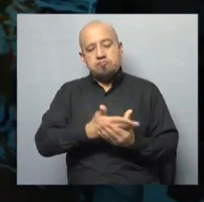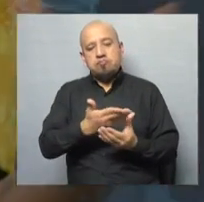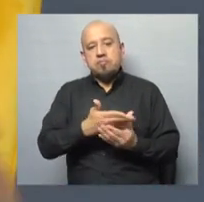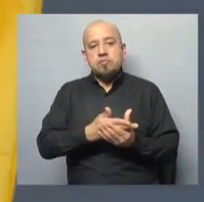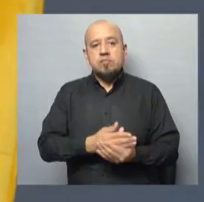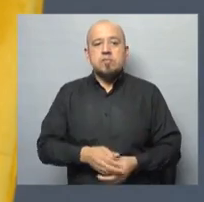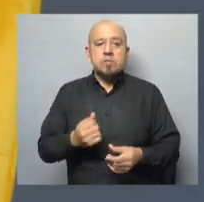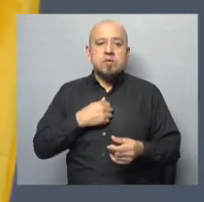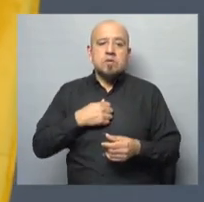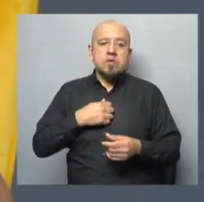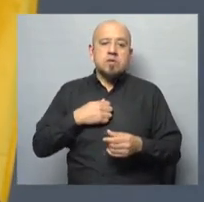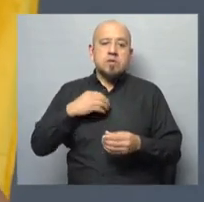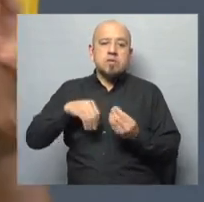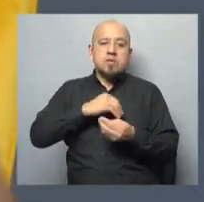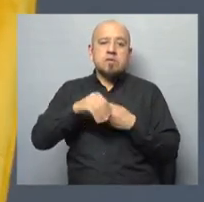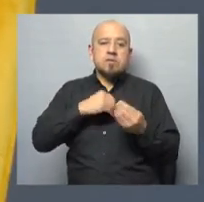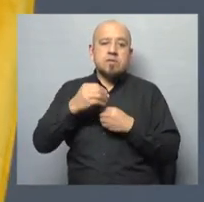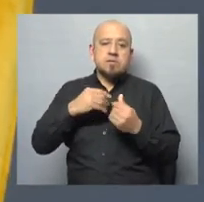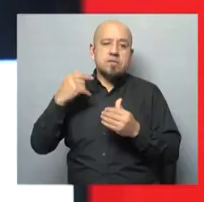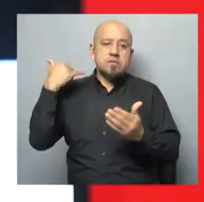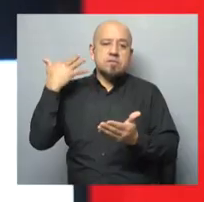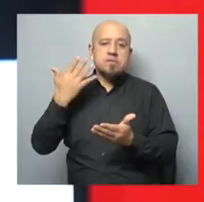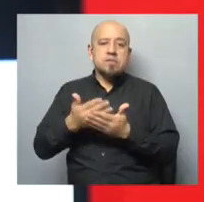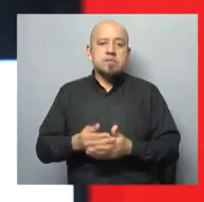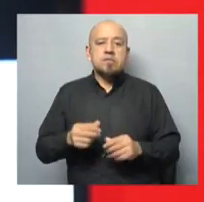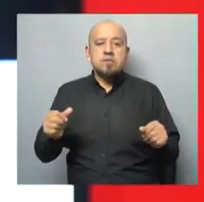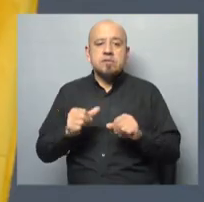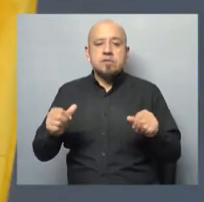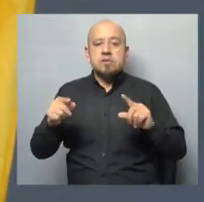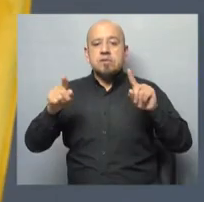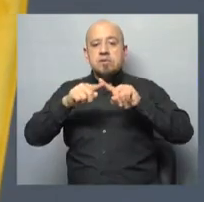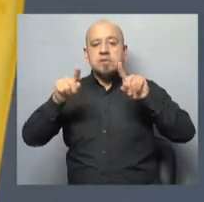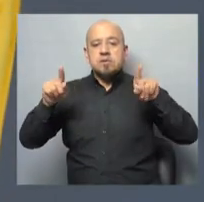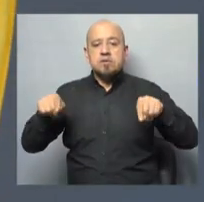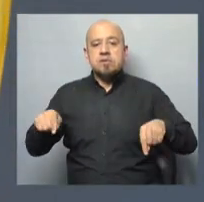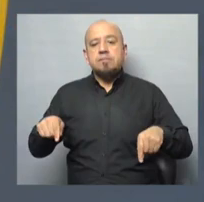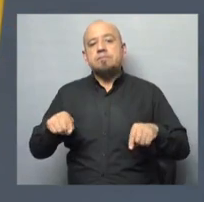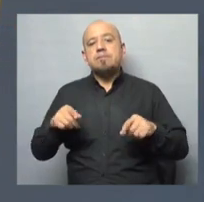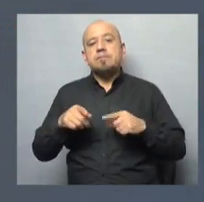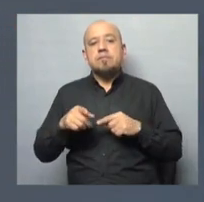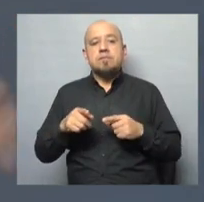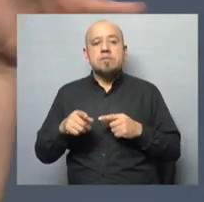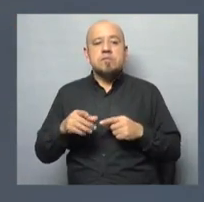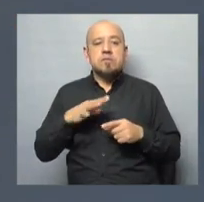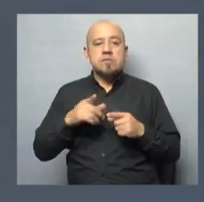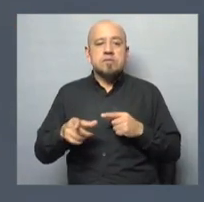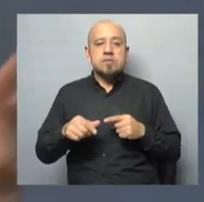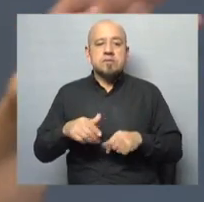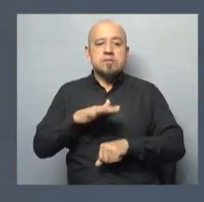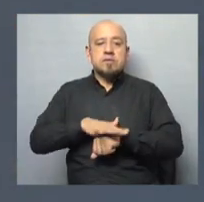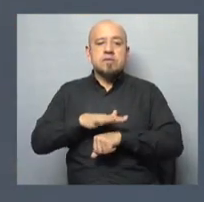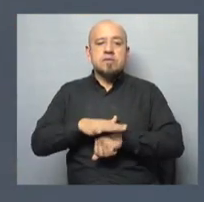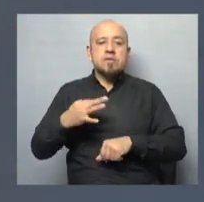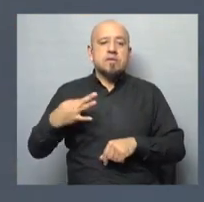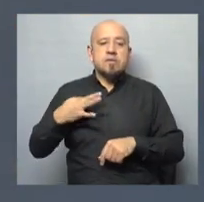nuestros antepasados y ella los enmarcó todo se está haciendo mar quería artesanal y no se tiene que ver con este momento de mi vida